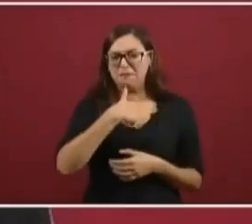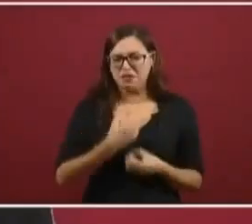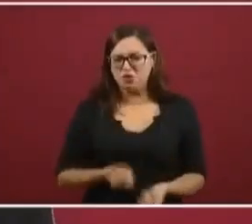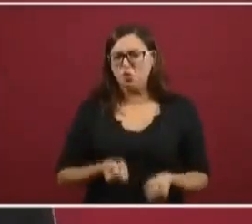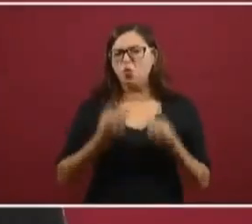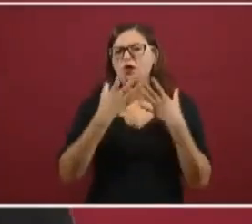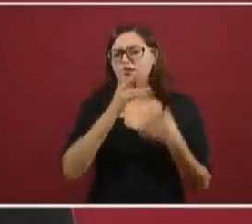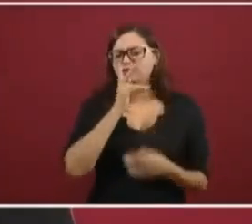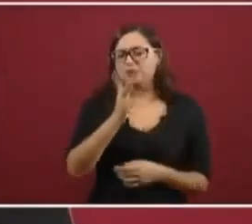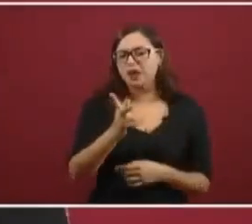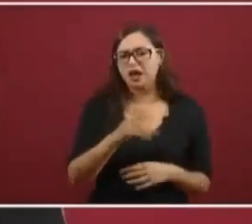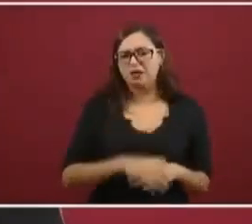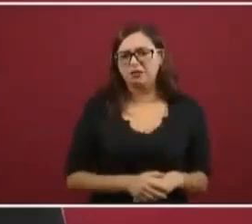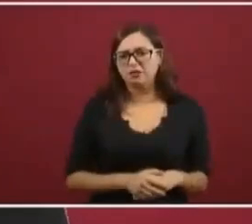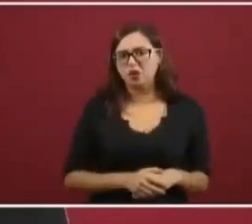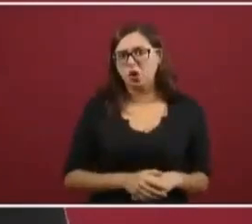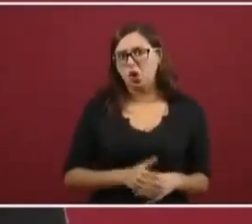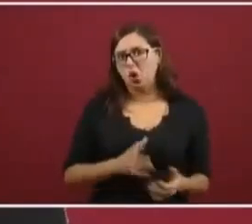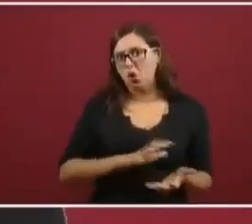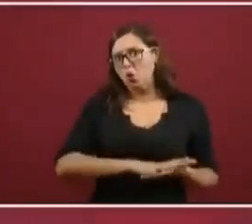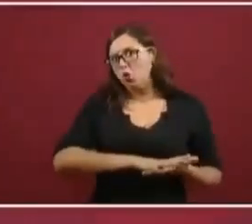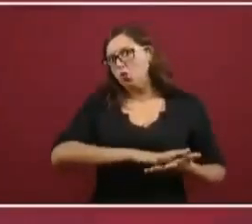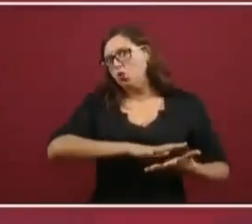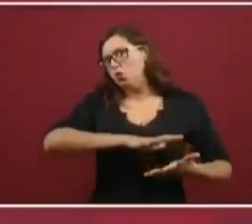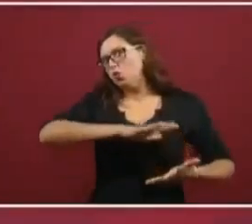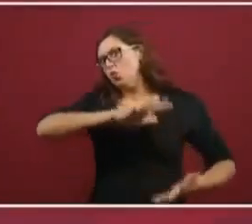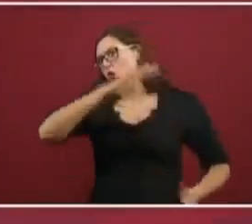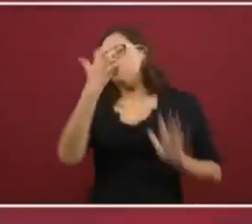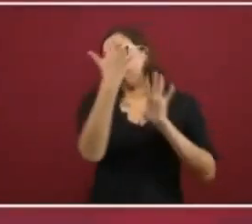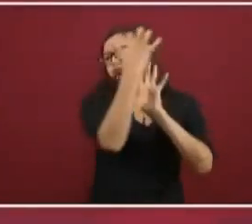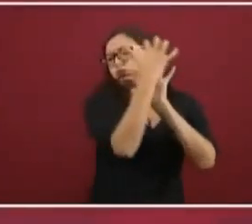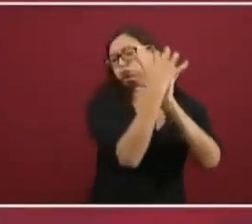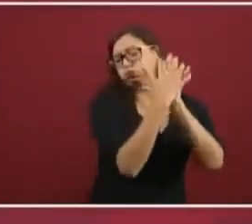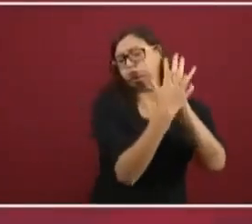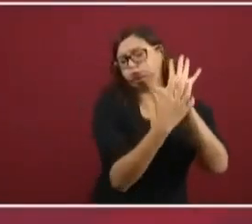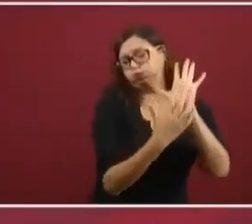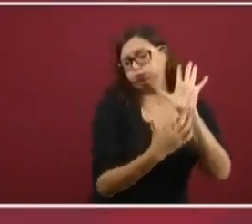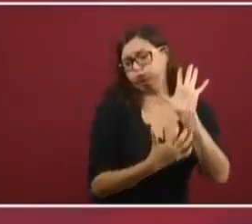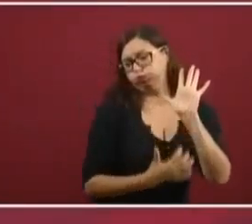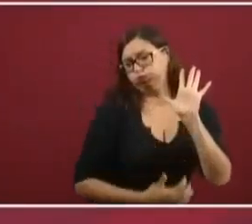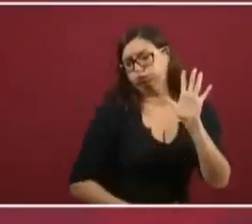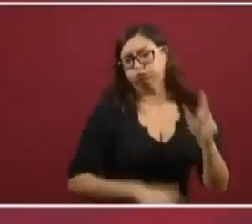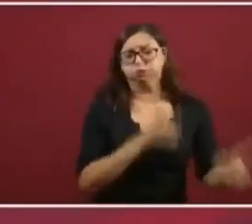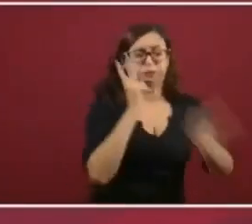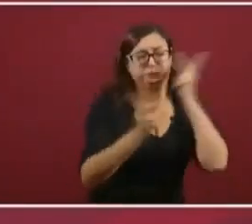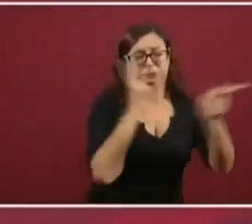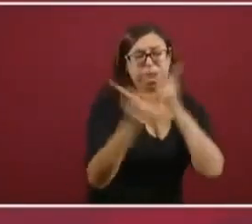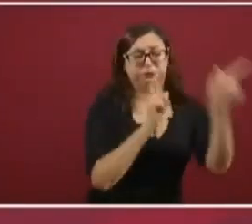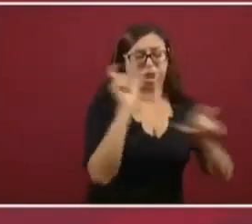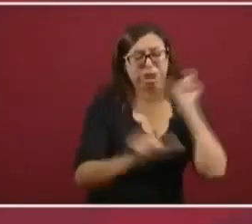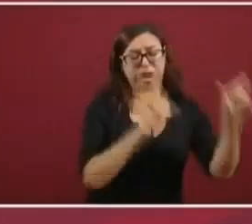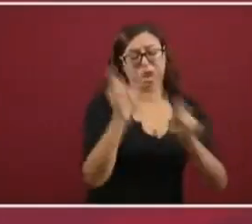mía no hay proporción ese es otro ejercicio también